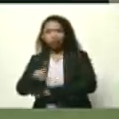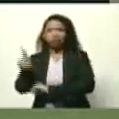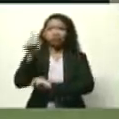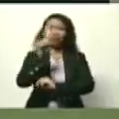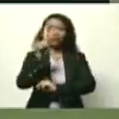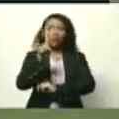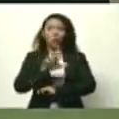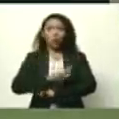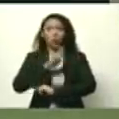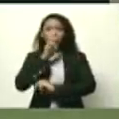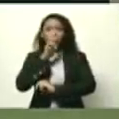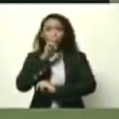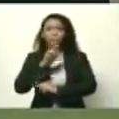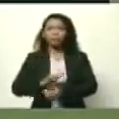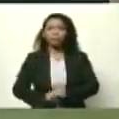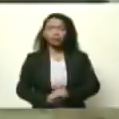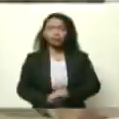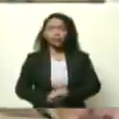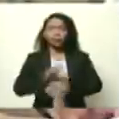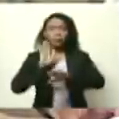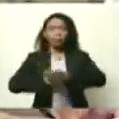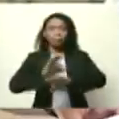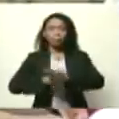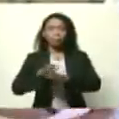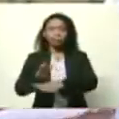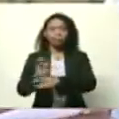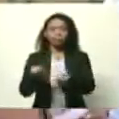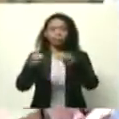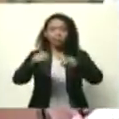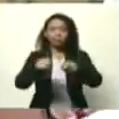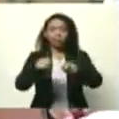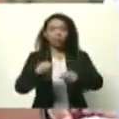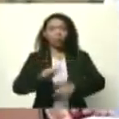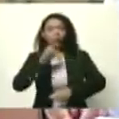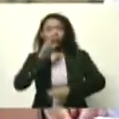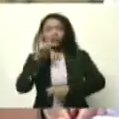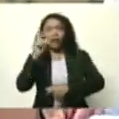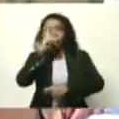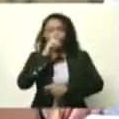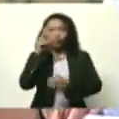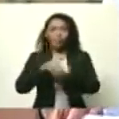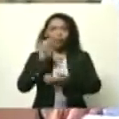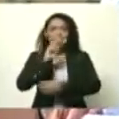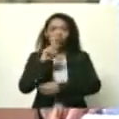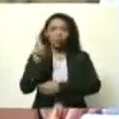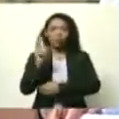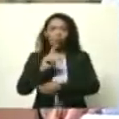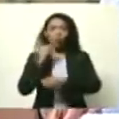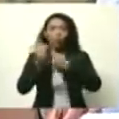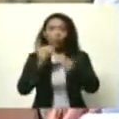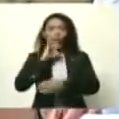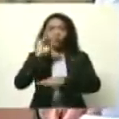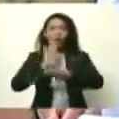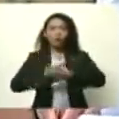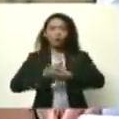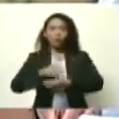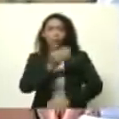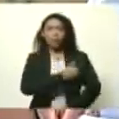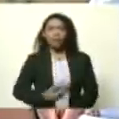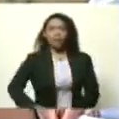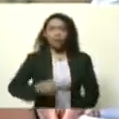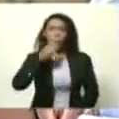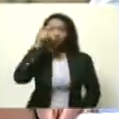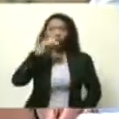bueno, terrible, pernicioso, causado por el bloqueo criminal y el año 2021, como lo informó el presidente Nicolás